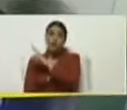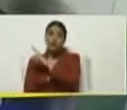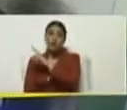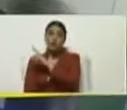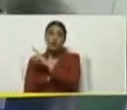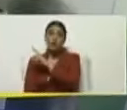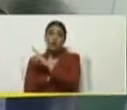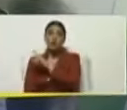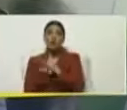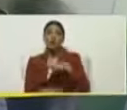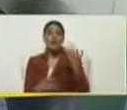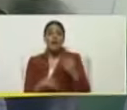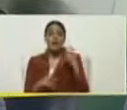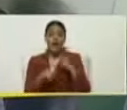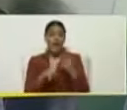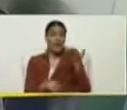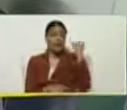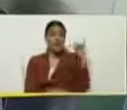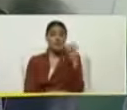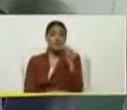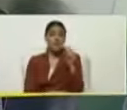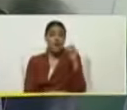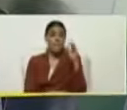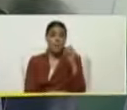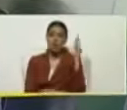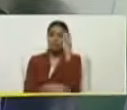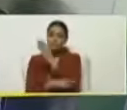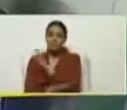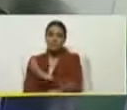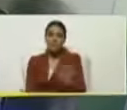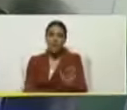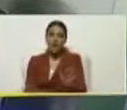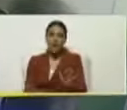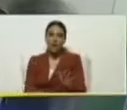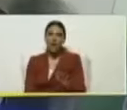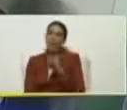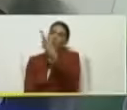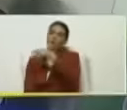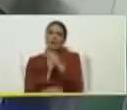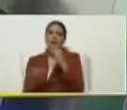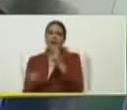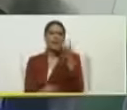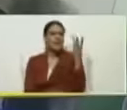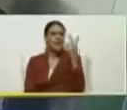que Zamora derrotó en Santinés, tienen 32 años